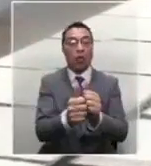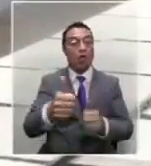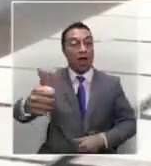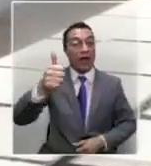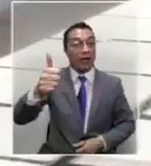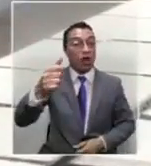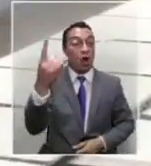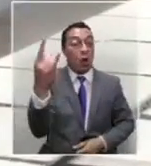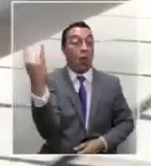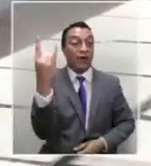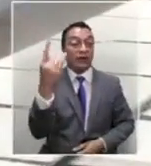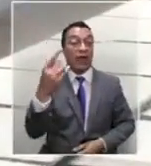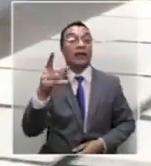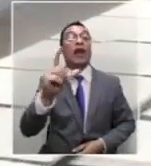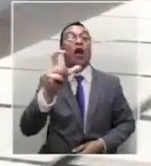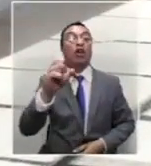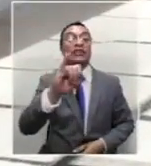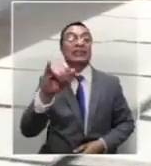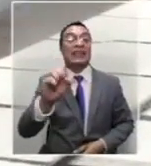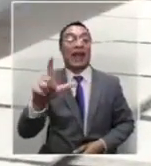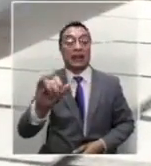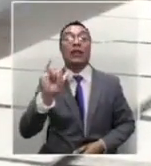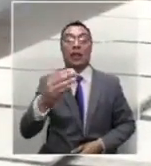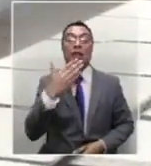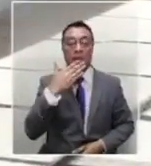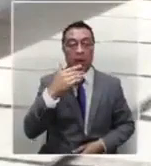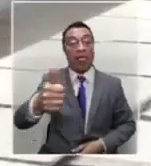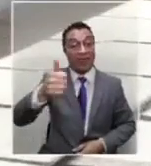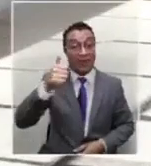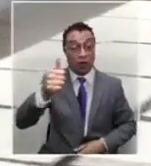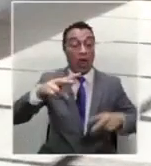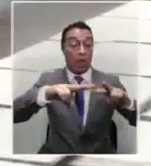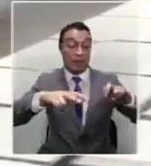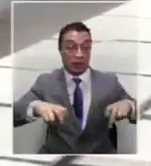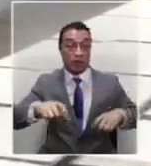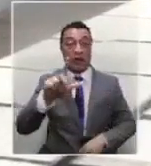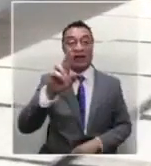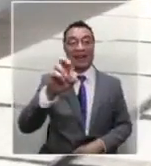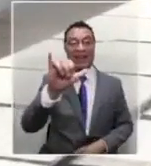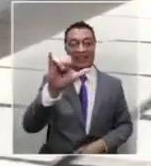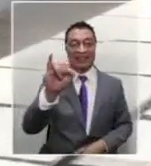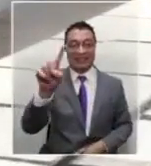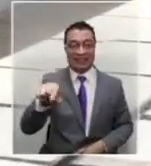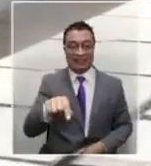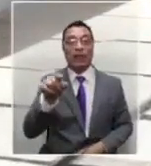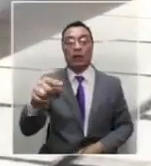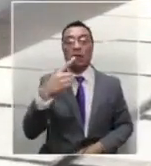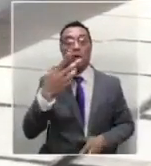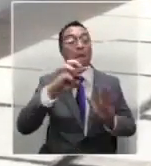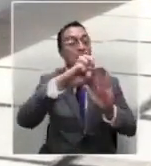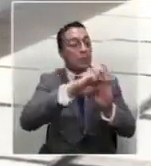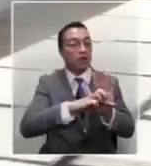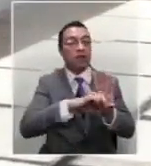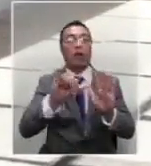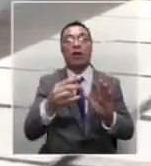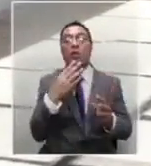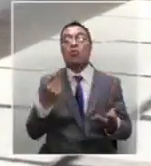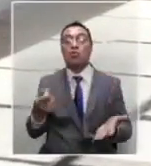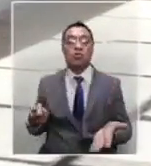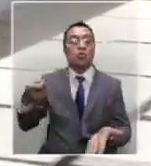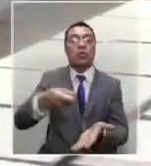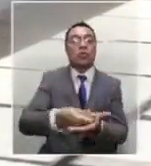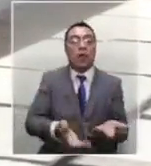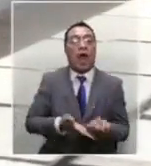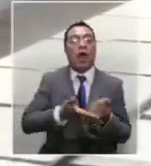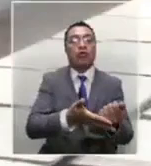junto al rector de la universidad, Santiago González. Además, conversamos con el director de investigación, Lorenzo Reyes, acerca de los proyectos y cuánto